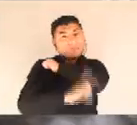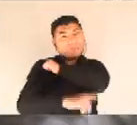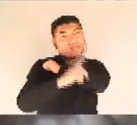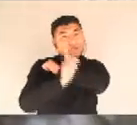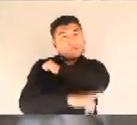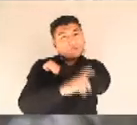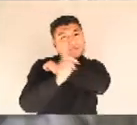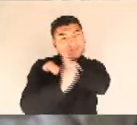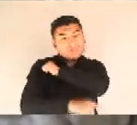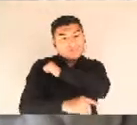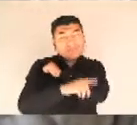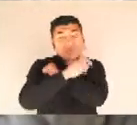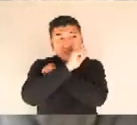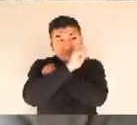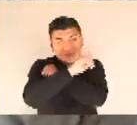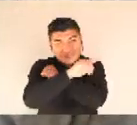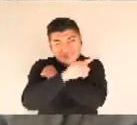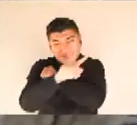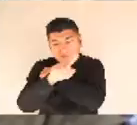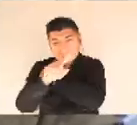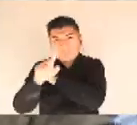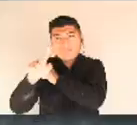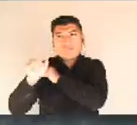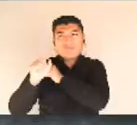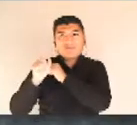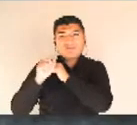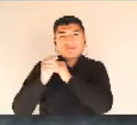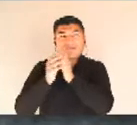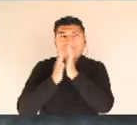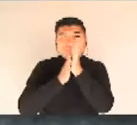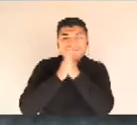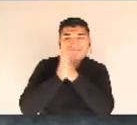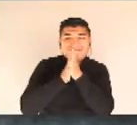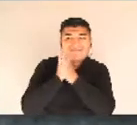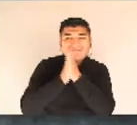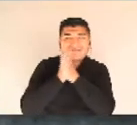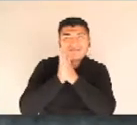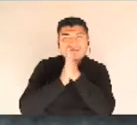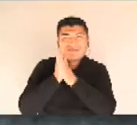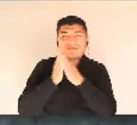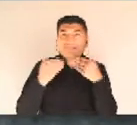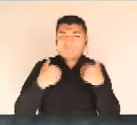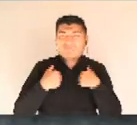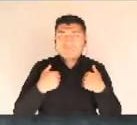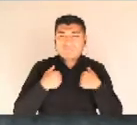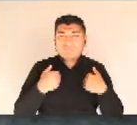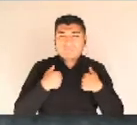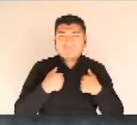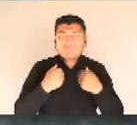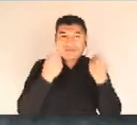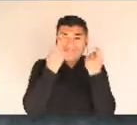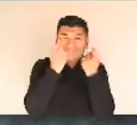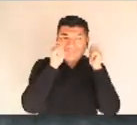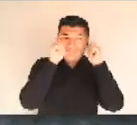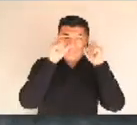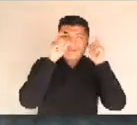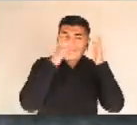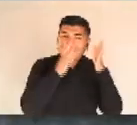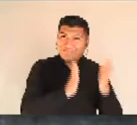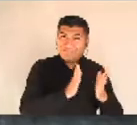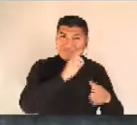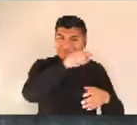a aquellos que se aprovechan teniendo dice los ricos se